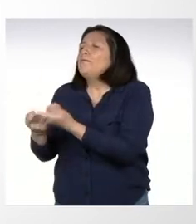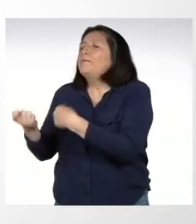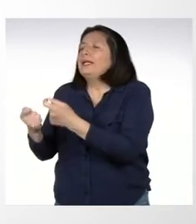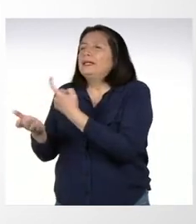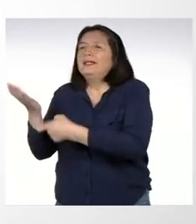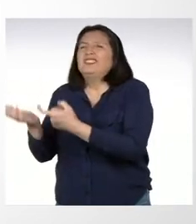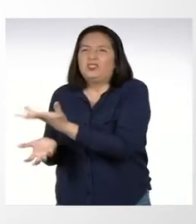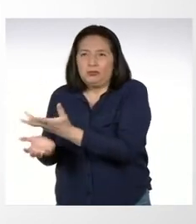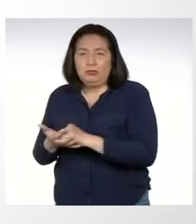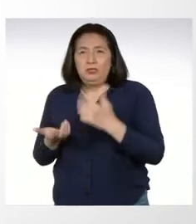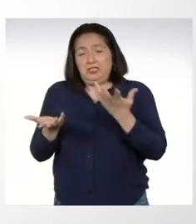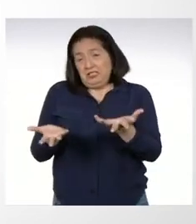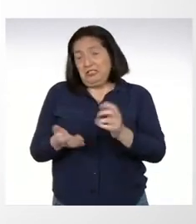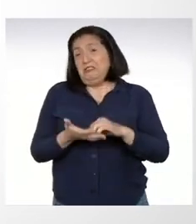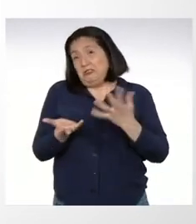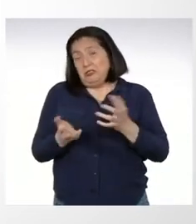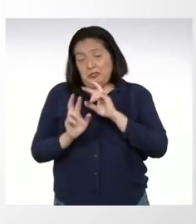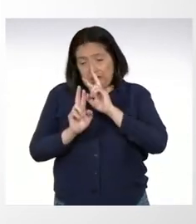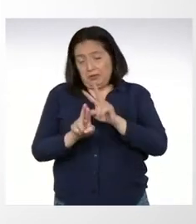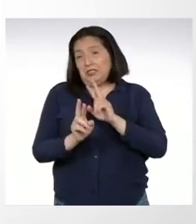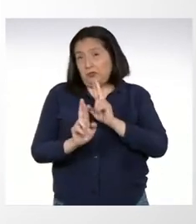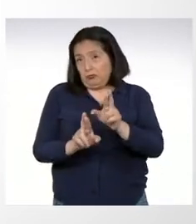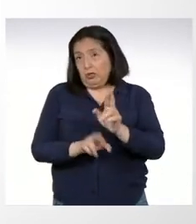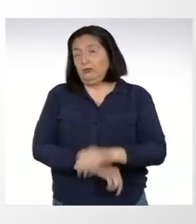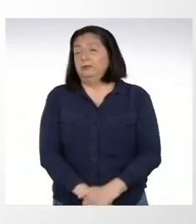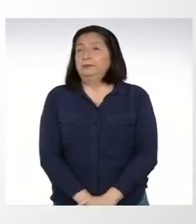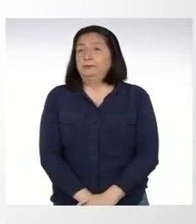Y la operación se vería así.